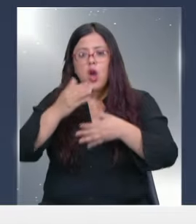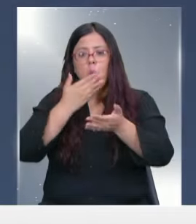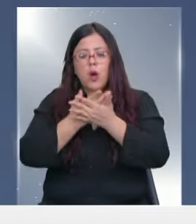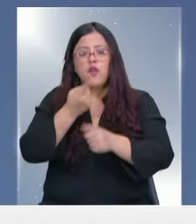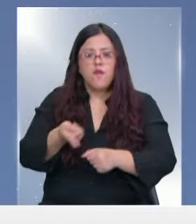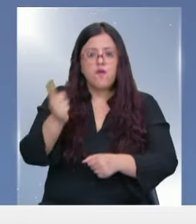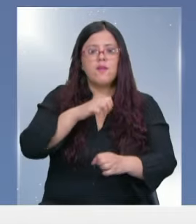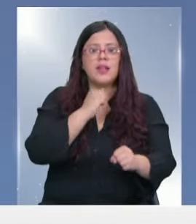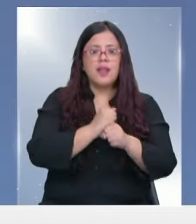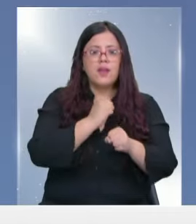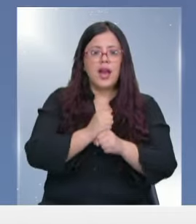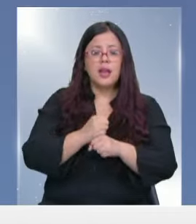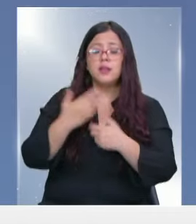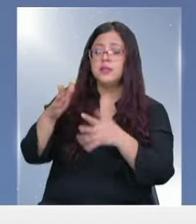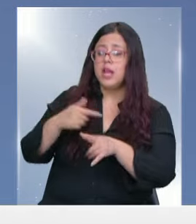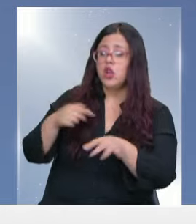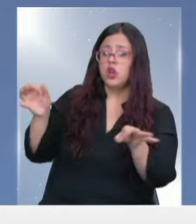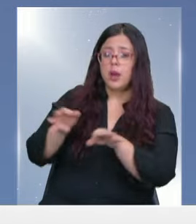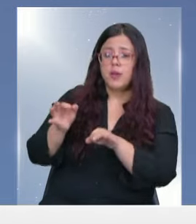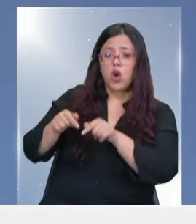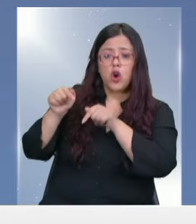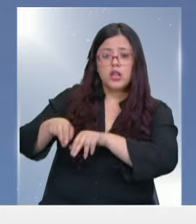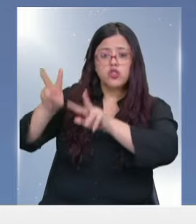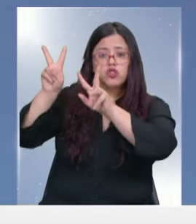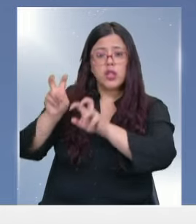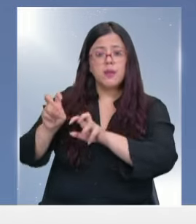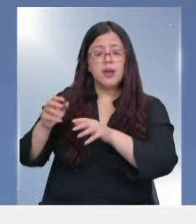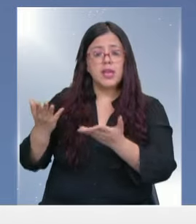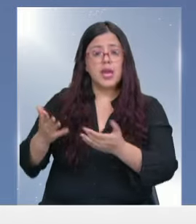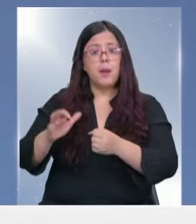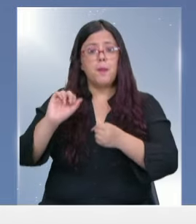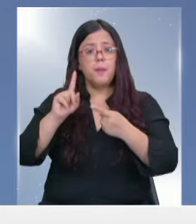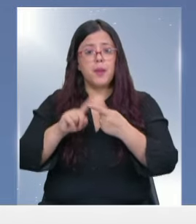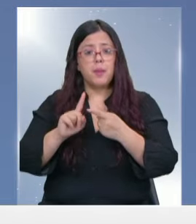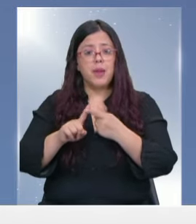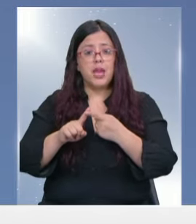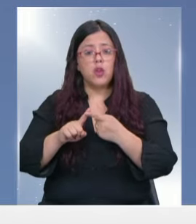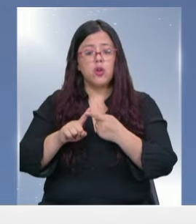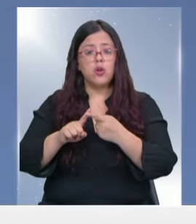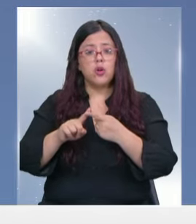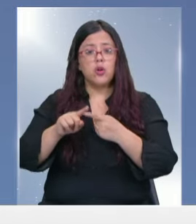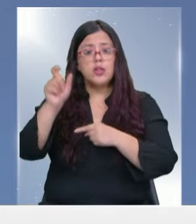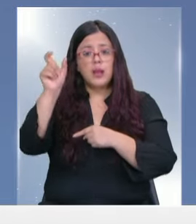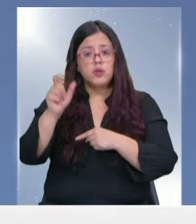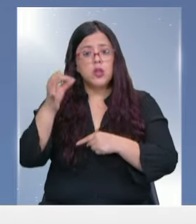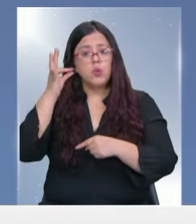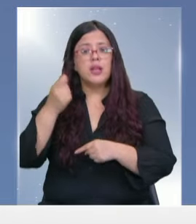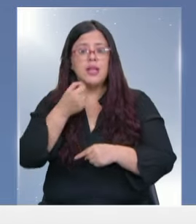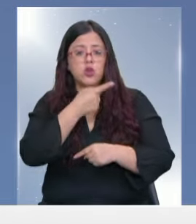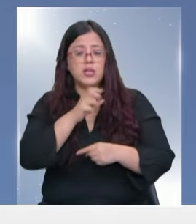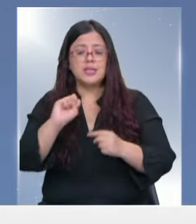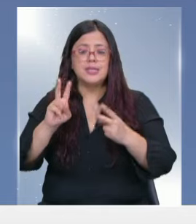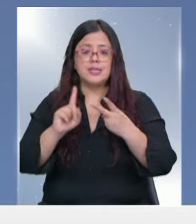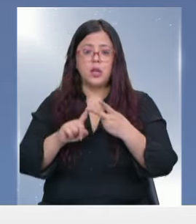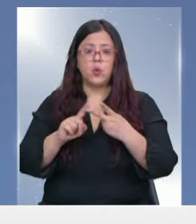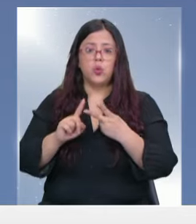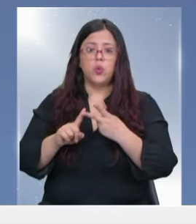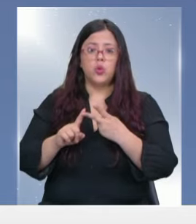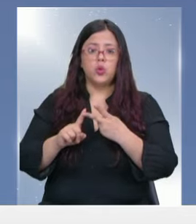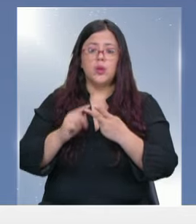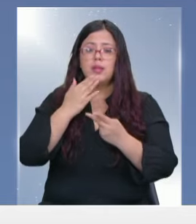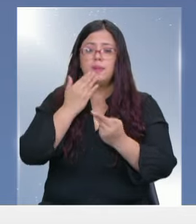sus labores? Como señalaba, eso es resorte en primer lugar de la denunciante y en segundo lugar de